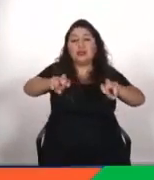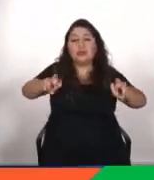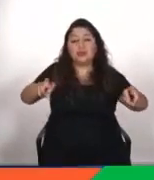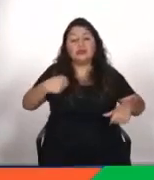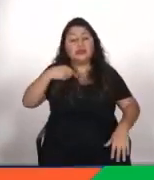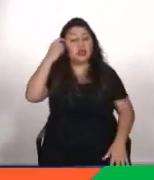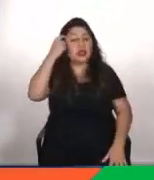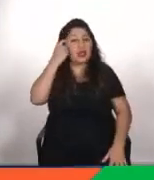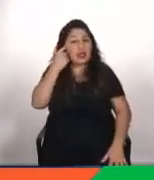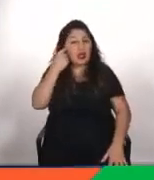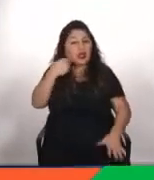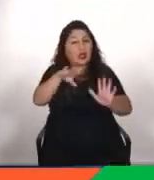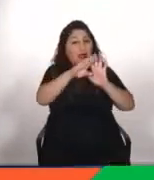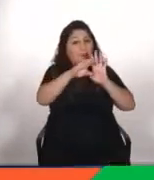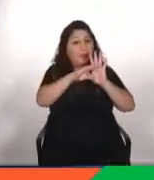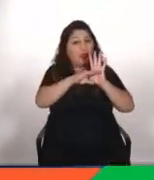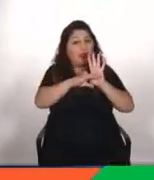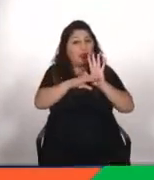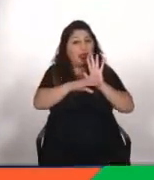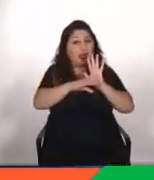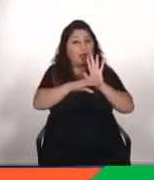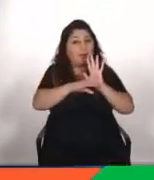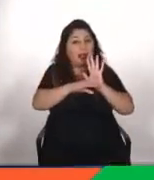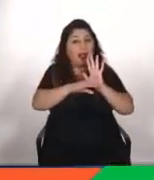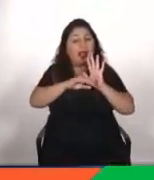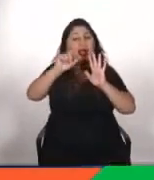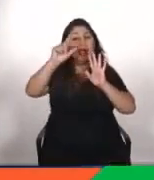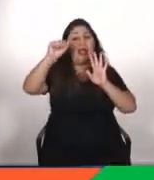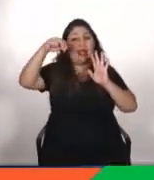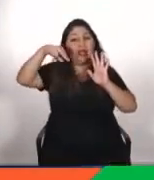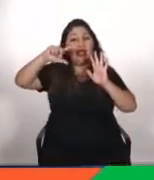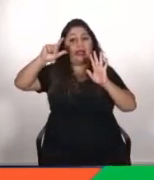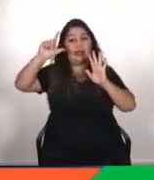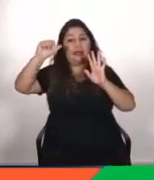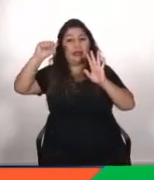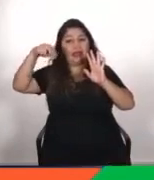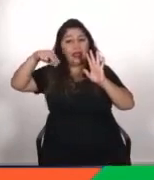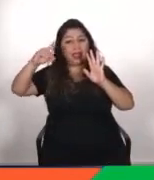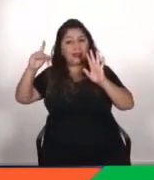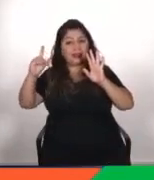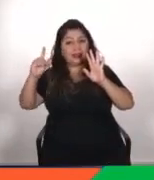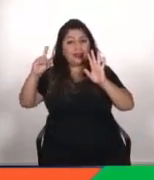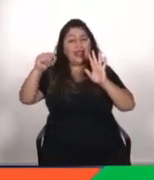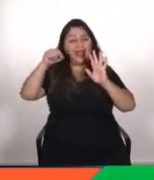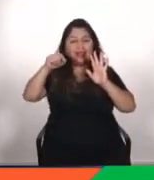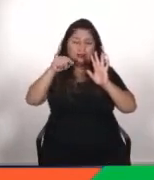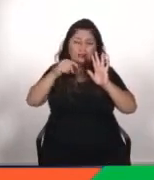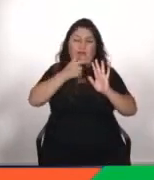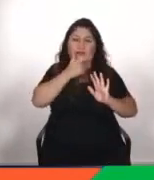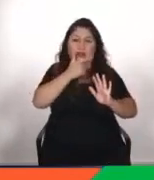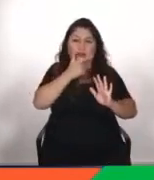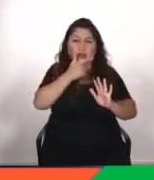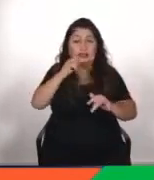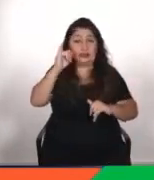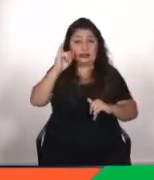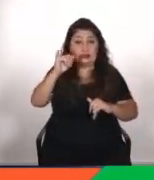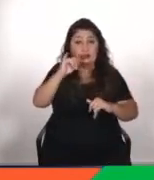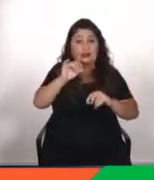que, por ejemplo, el programa Langlands es muy cool, ¿eh? Porque es un programa que está haciendo transferencia de